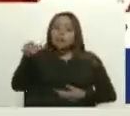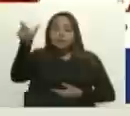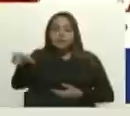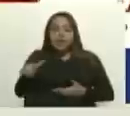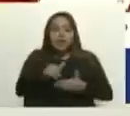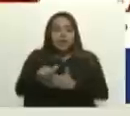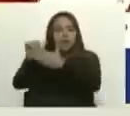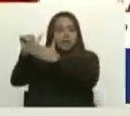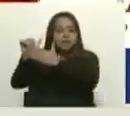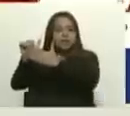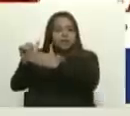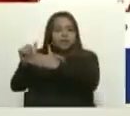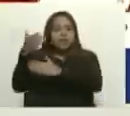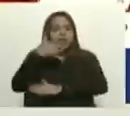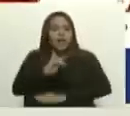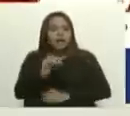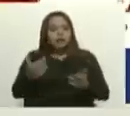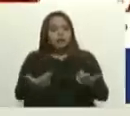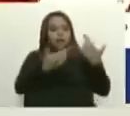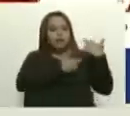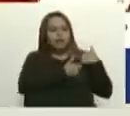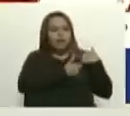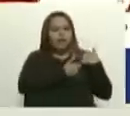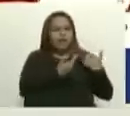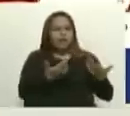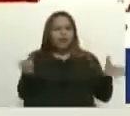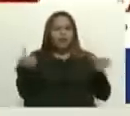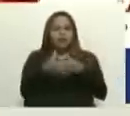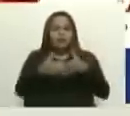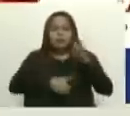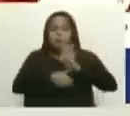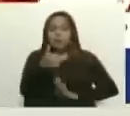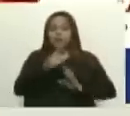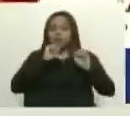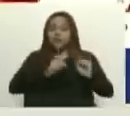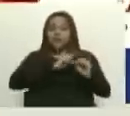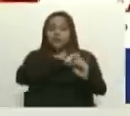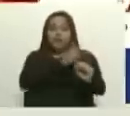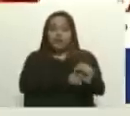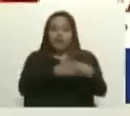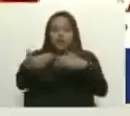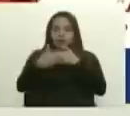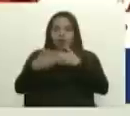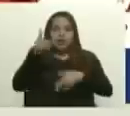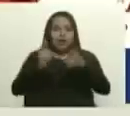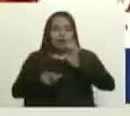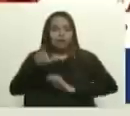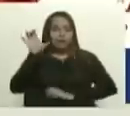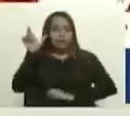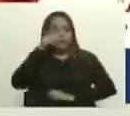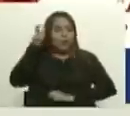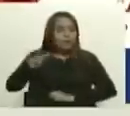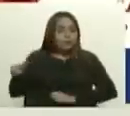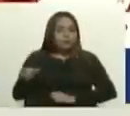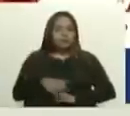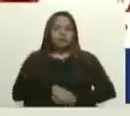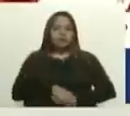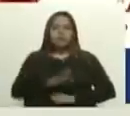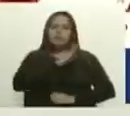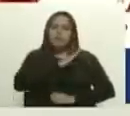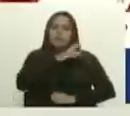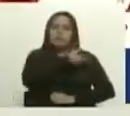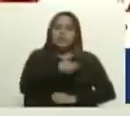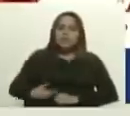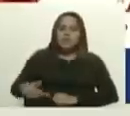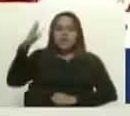una de las operaciones más rudas contra algún pueblo, el propio